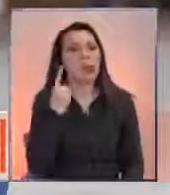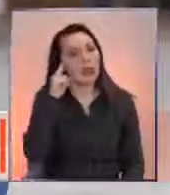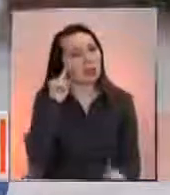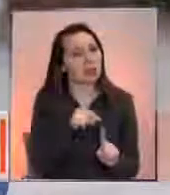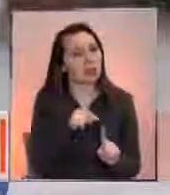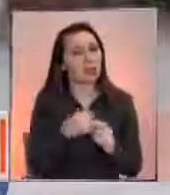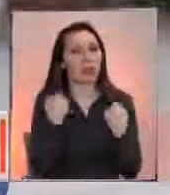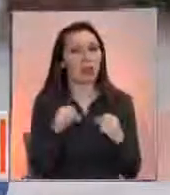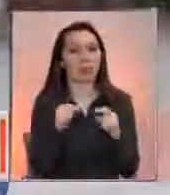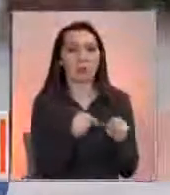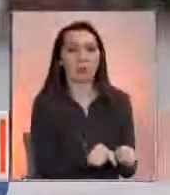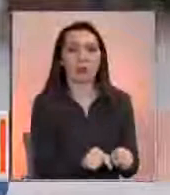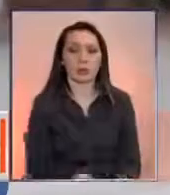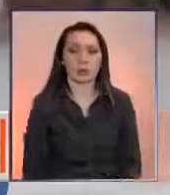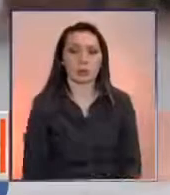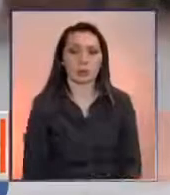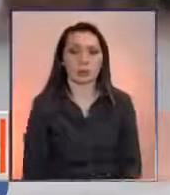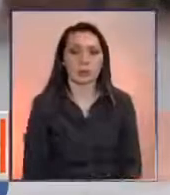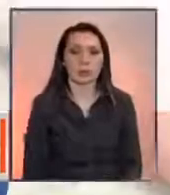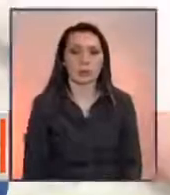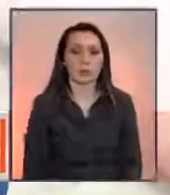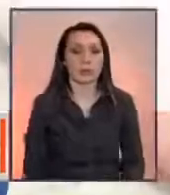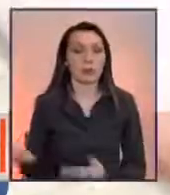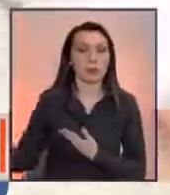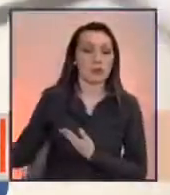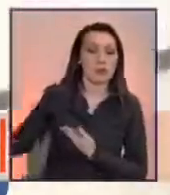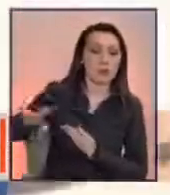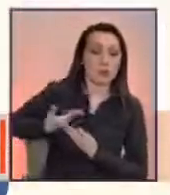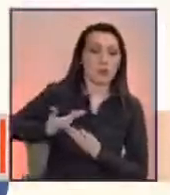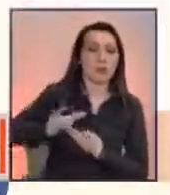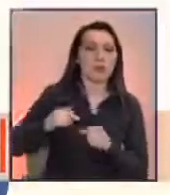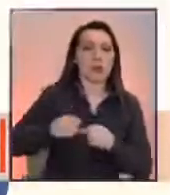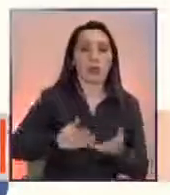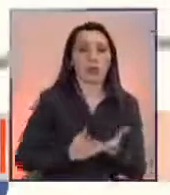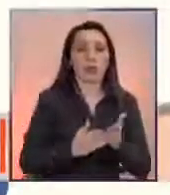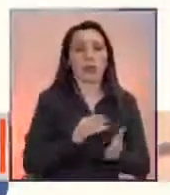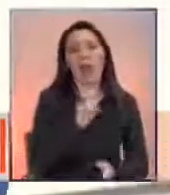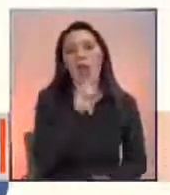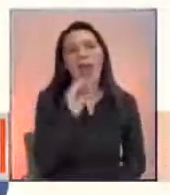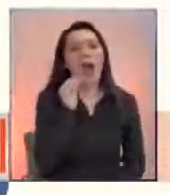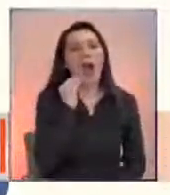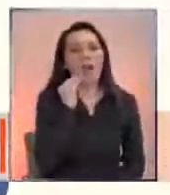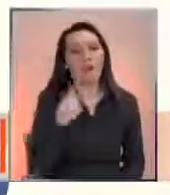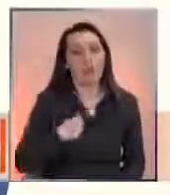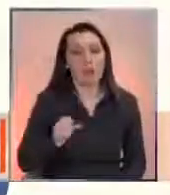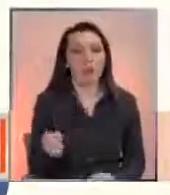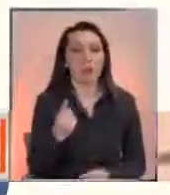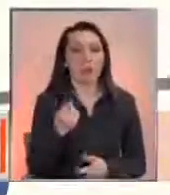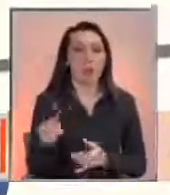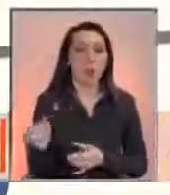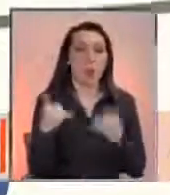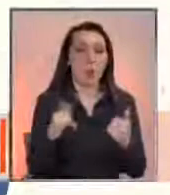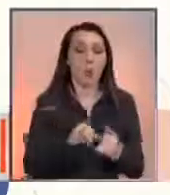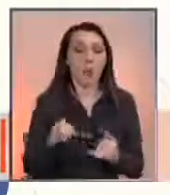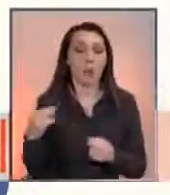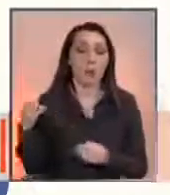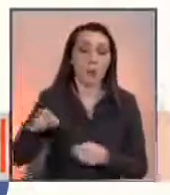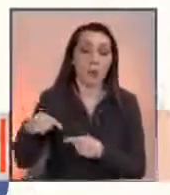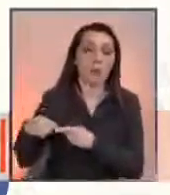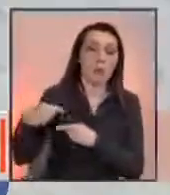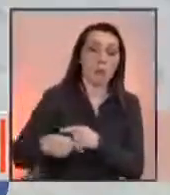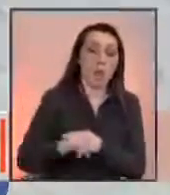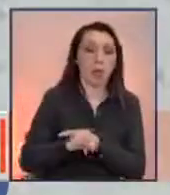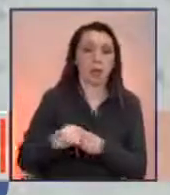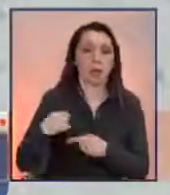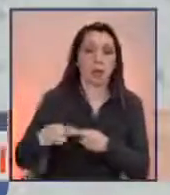deporte? Me lo heredaron. ¿Quién te lo partió heredó? Mi tata. Partió jugando, después mi papá y después